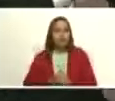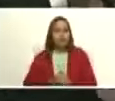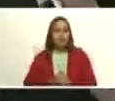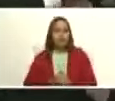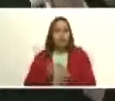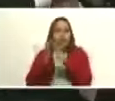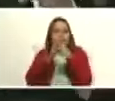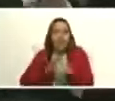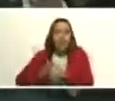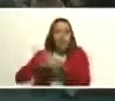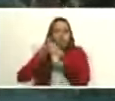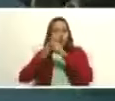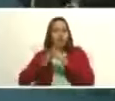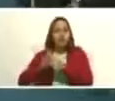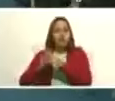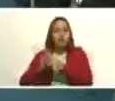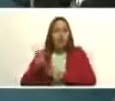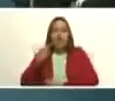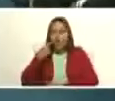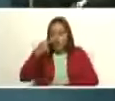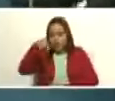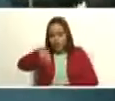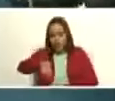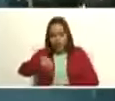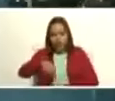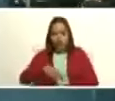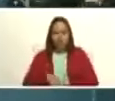Estados Unidos, y lo digo aquí,